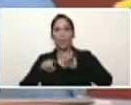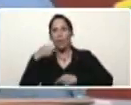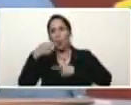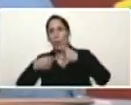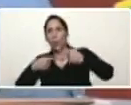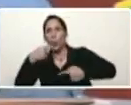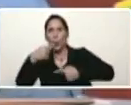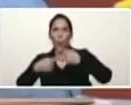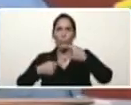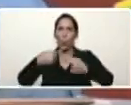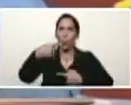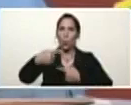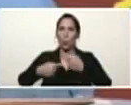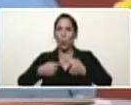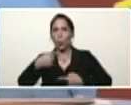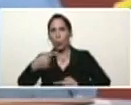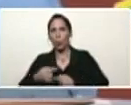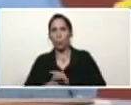se meten con Silita.